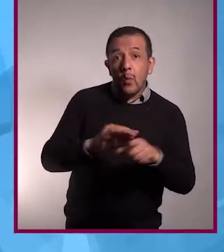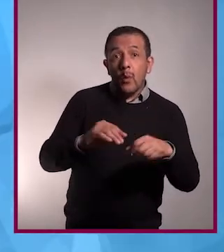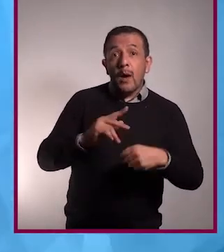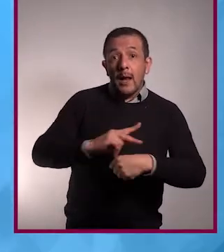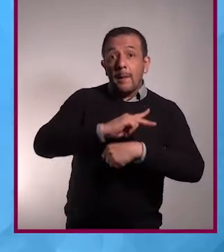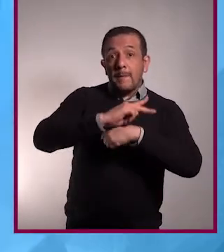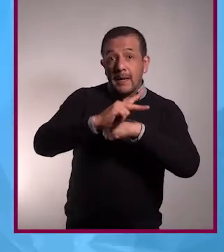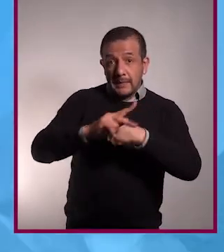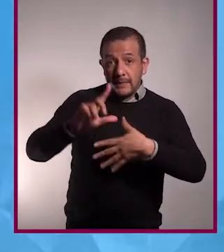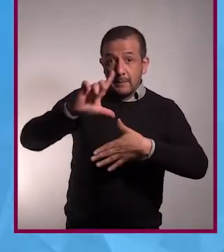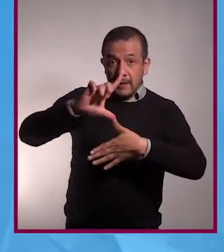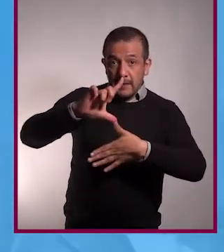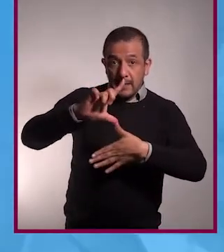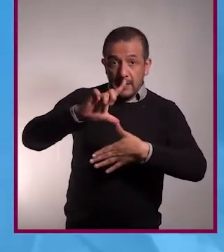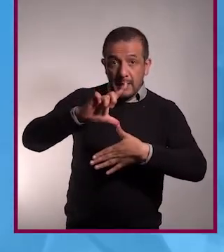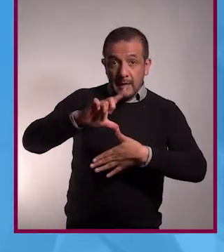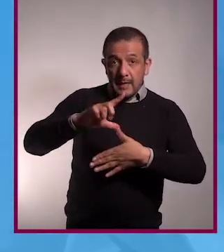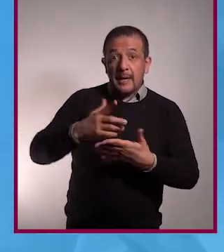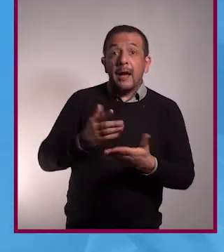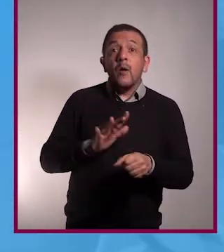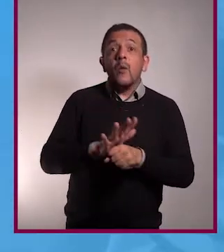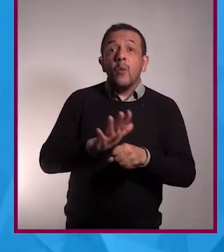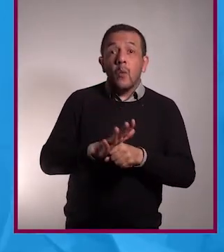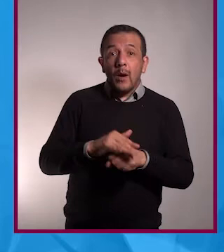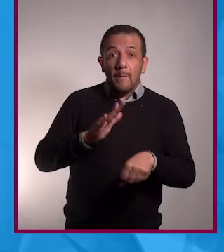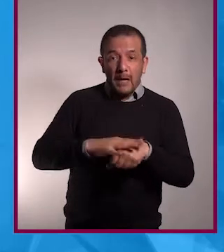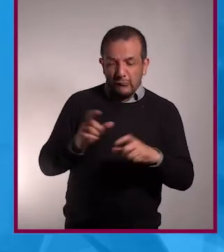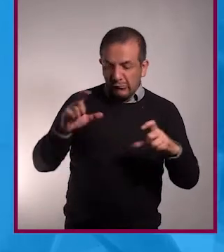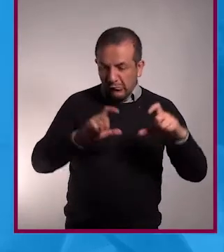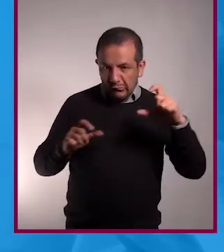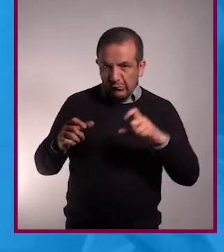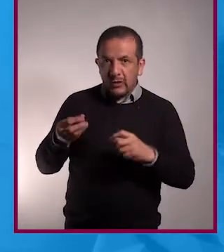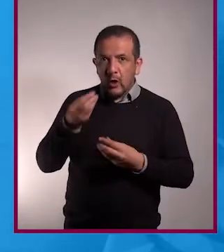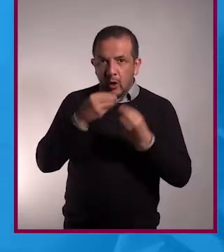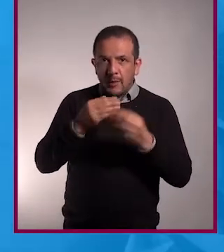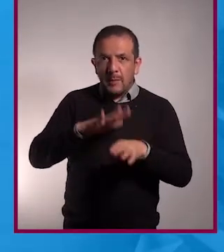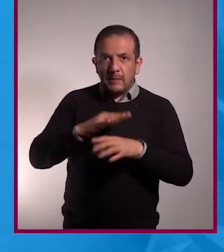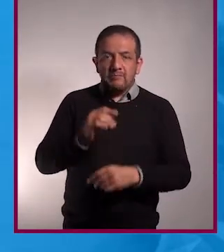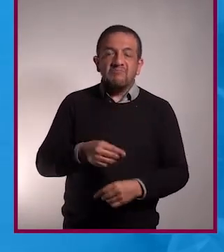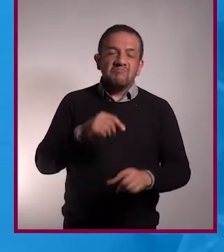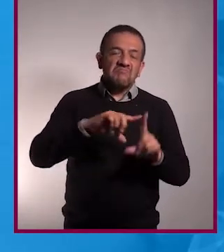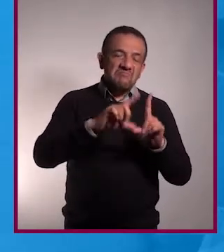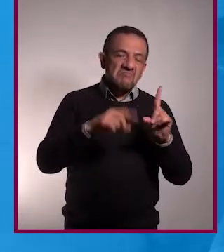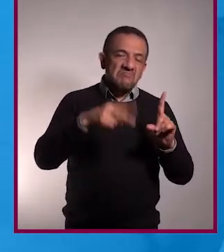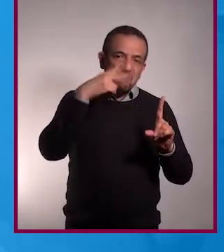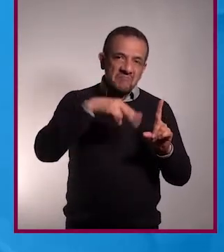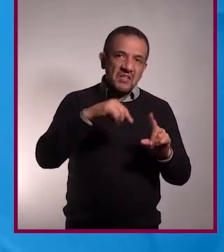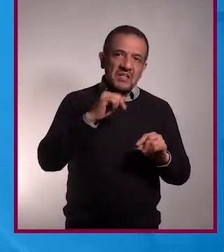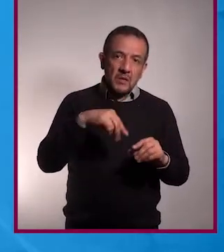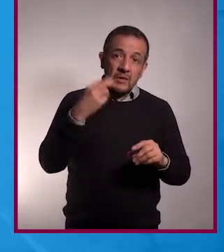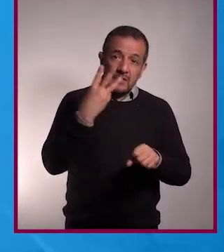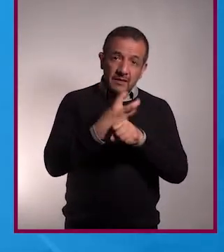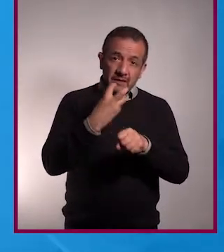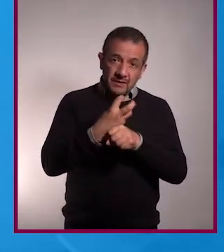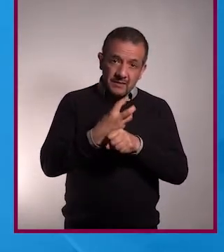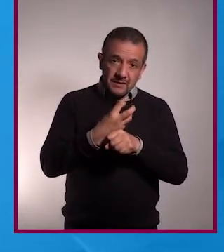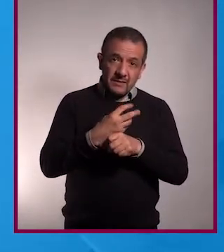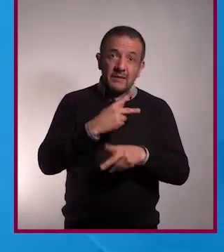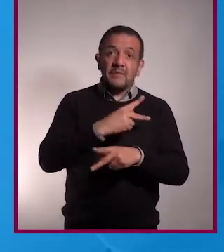alimentos ultraprocesados de América Latina? México es el principal país consumidor de